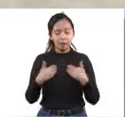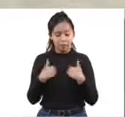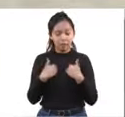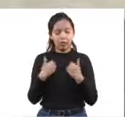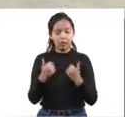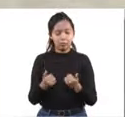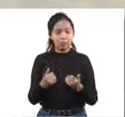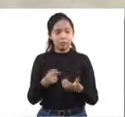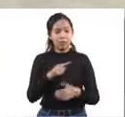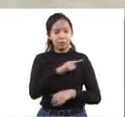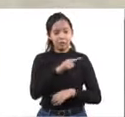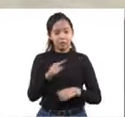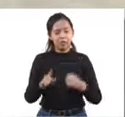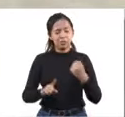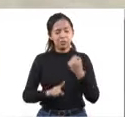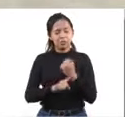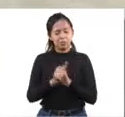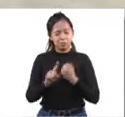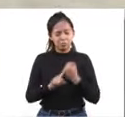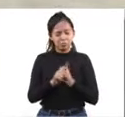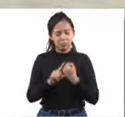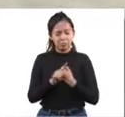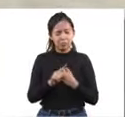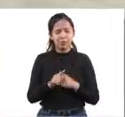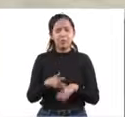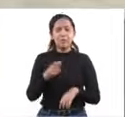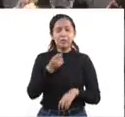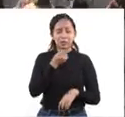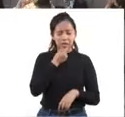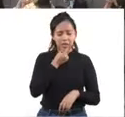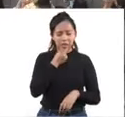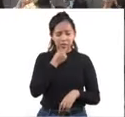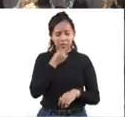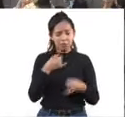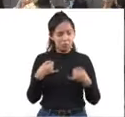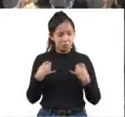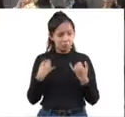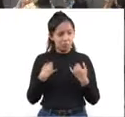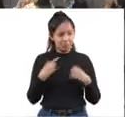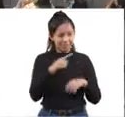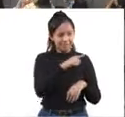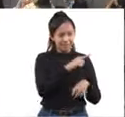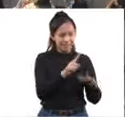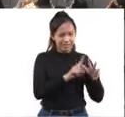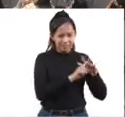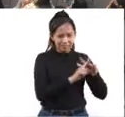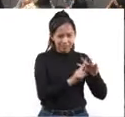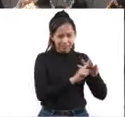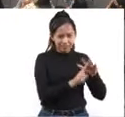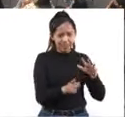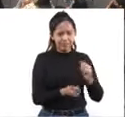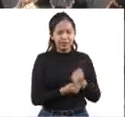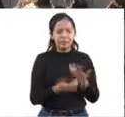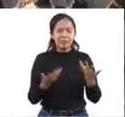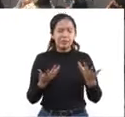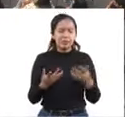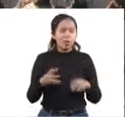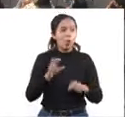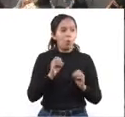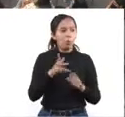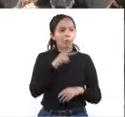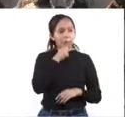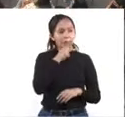dificultades que viven los niños y niñas migrantes, porque no solamente son sus padres, sino lo que han